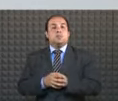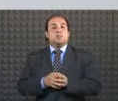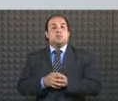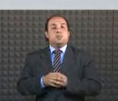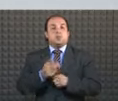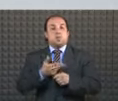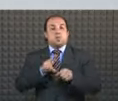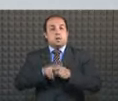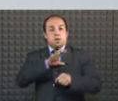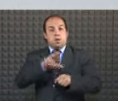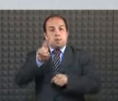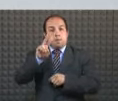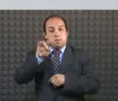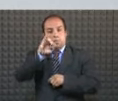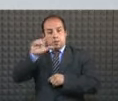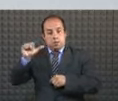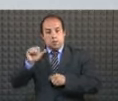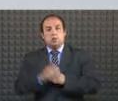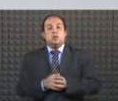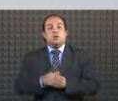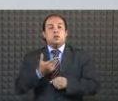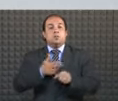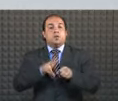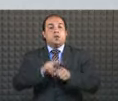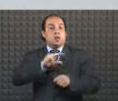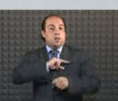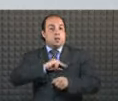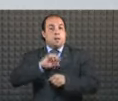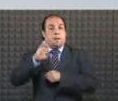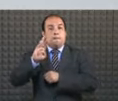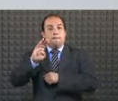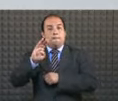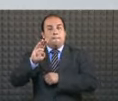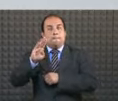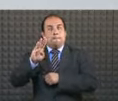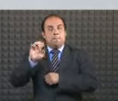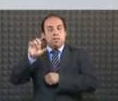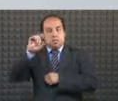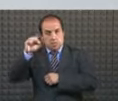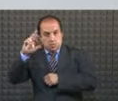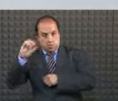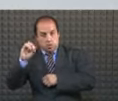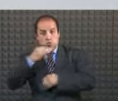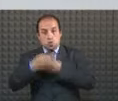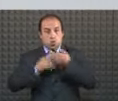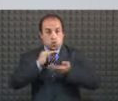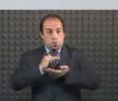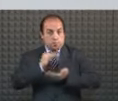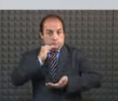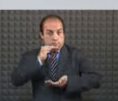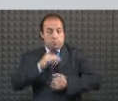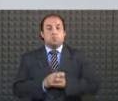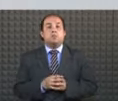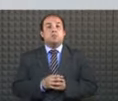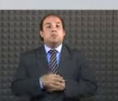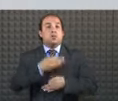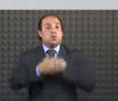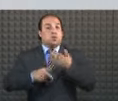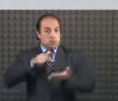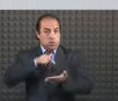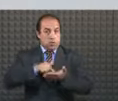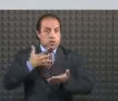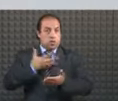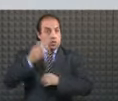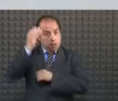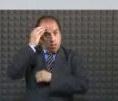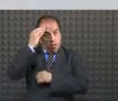Villa y el Hospital de Especialidades Belisario Domínguez. Todos ellos aumentaron capacidad y en todas las unidades tenemos